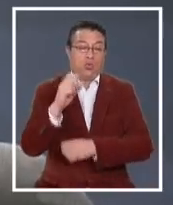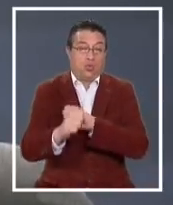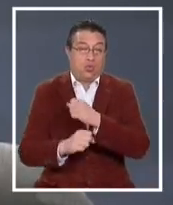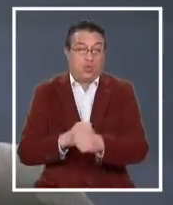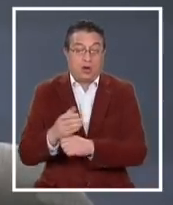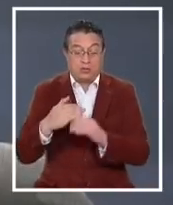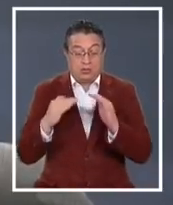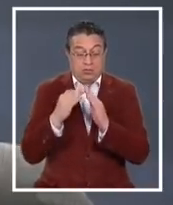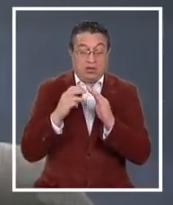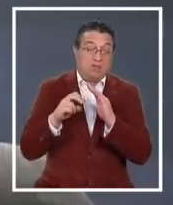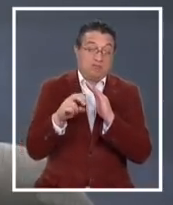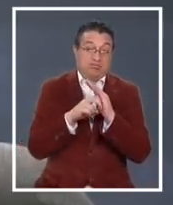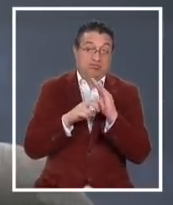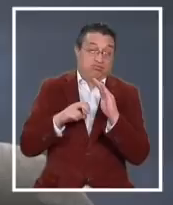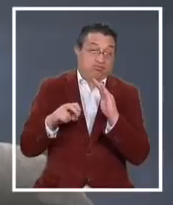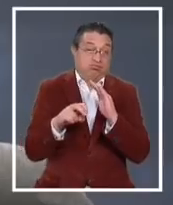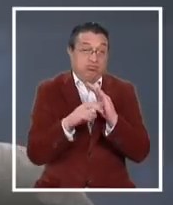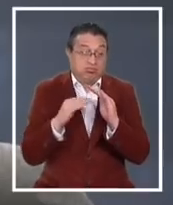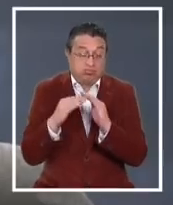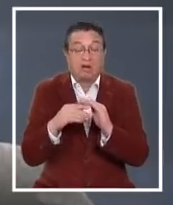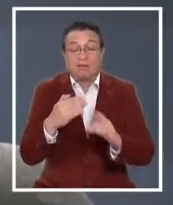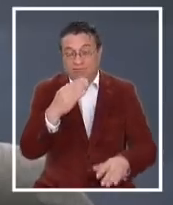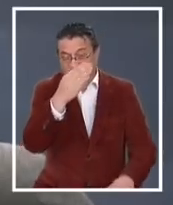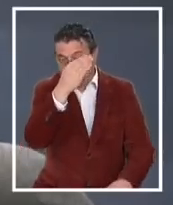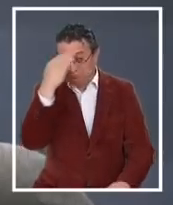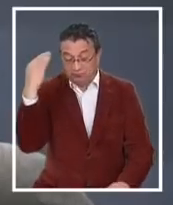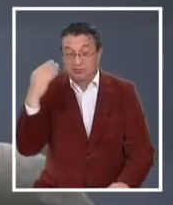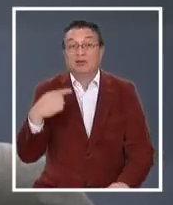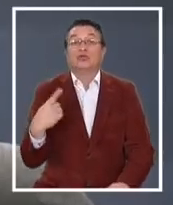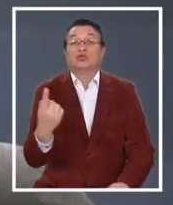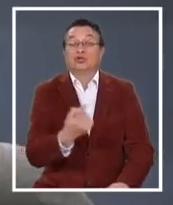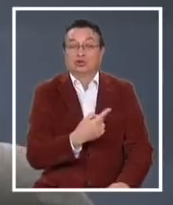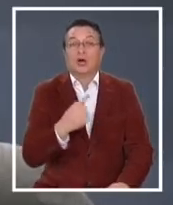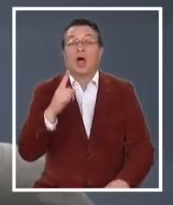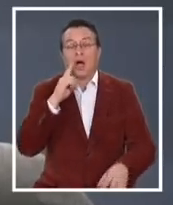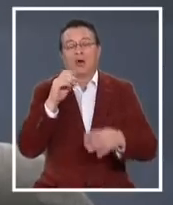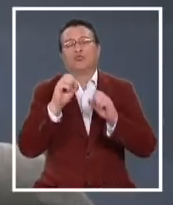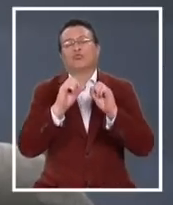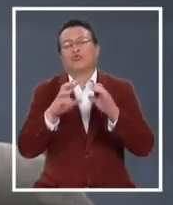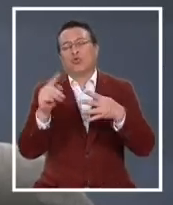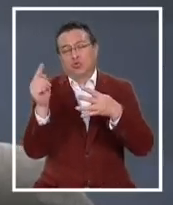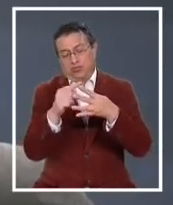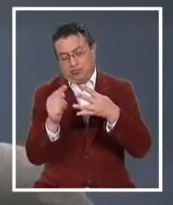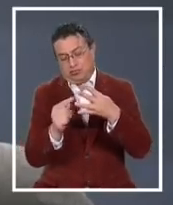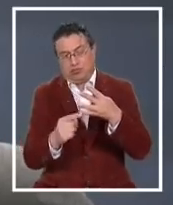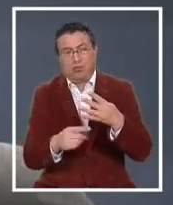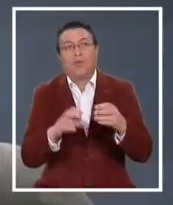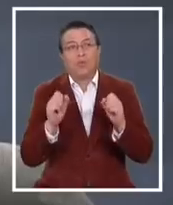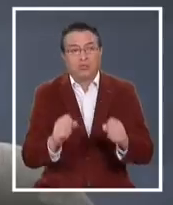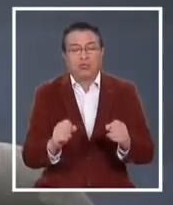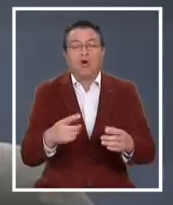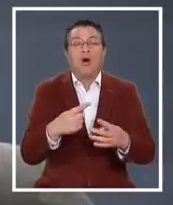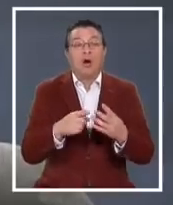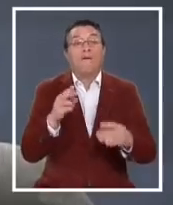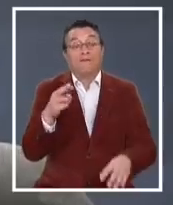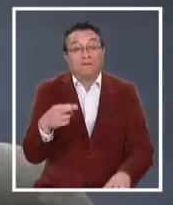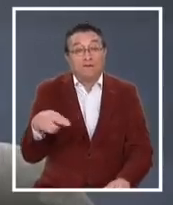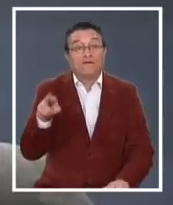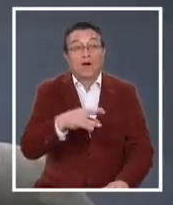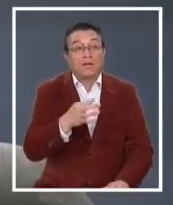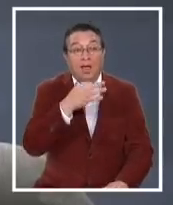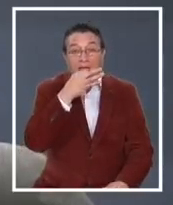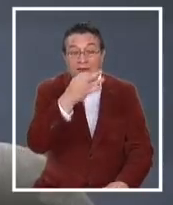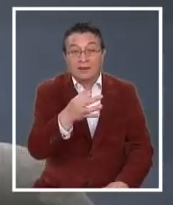marmota, encerrados, ¿no es cierto? Entonces, yo creo que aquí esto es una cosa multidimensional, que hay un montón de variables en juego, y volver al